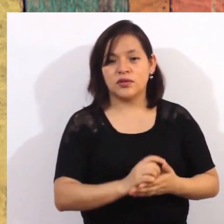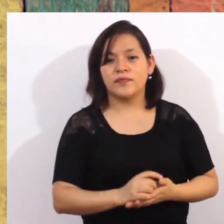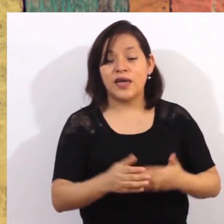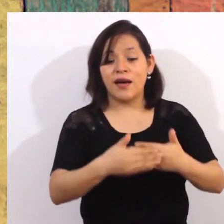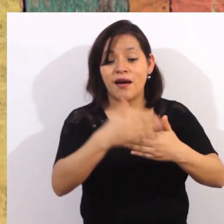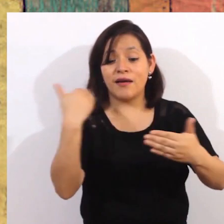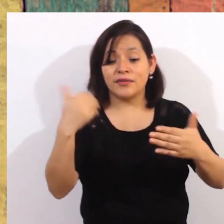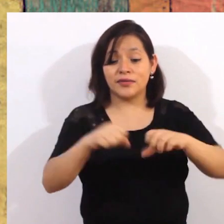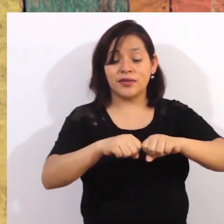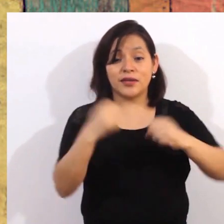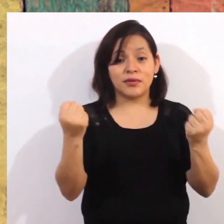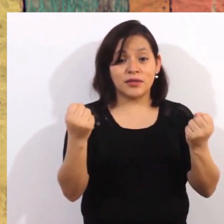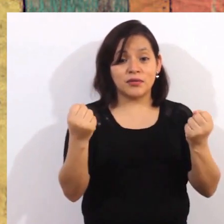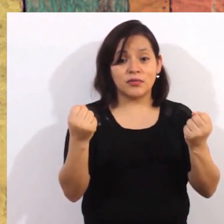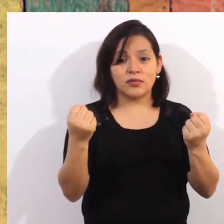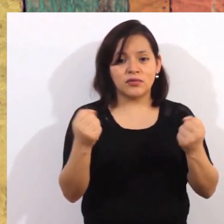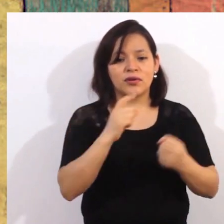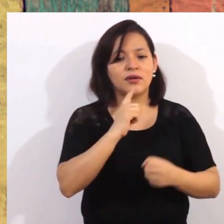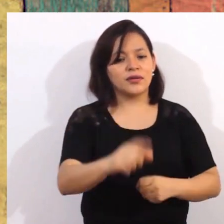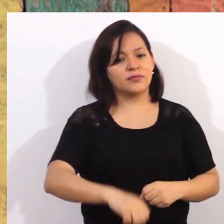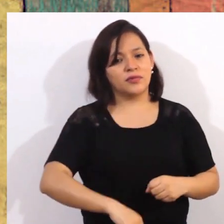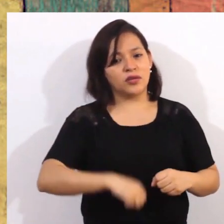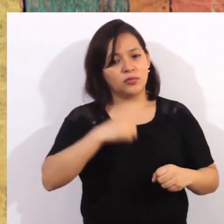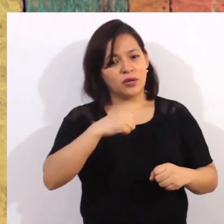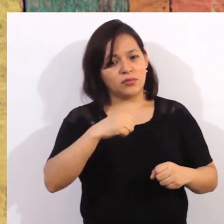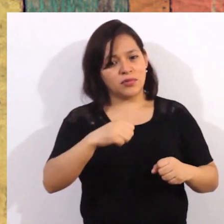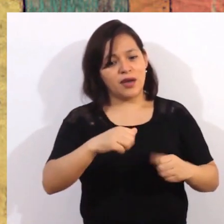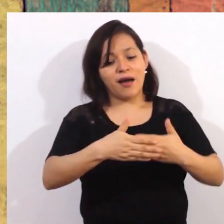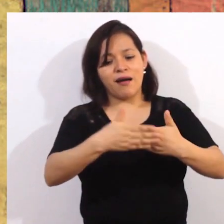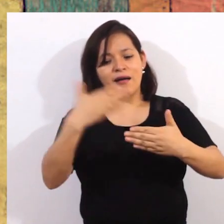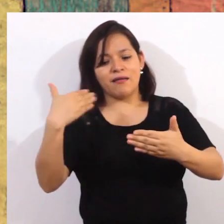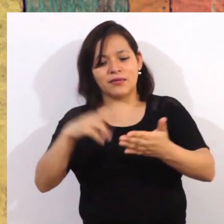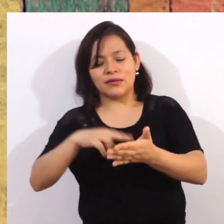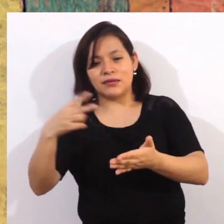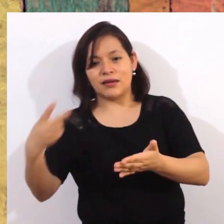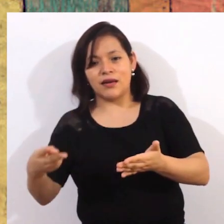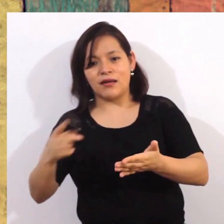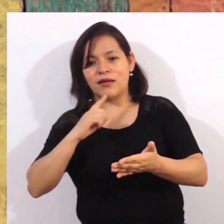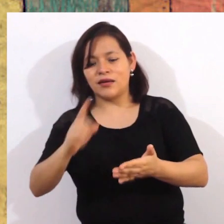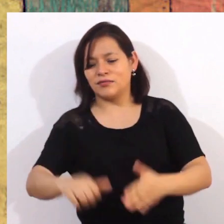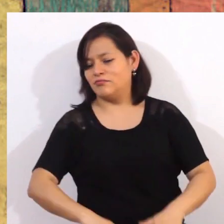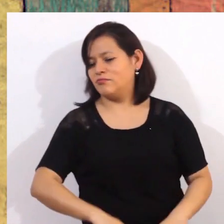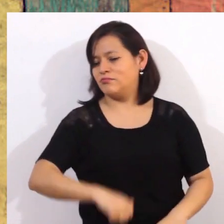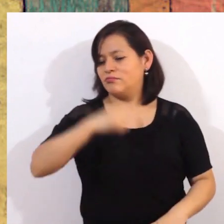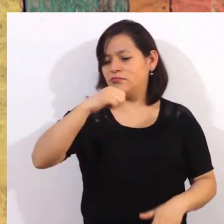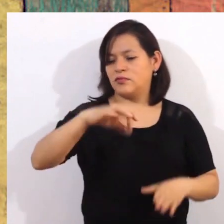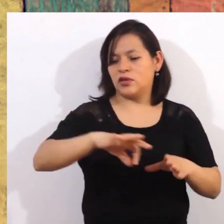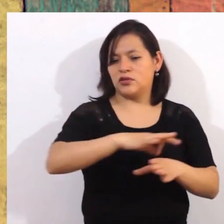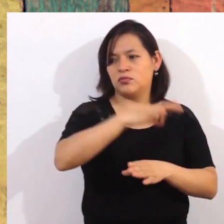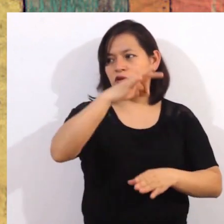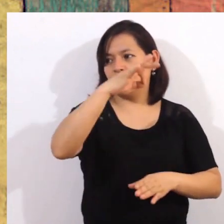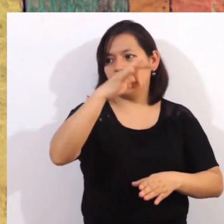antes del quebrantamiento es la soberbia, y antes de la caída, la altivez de